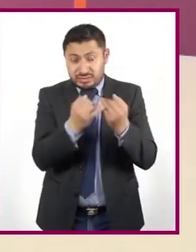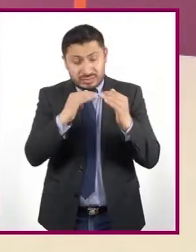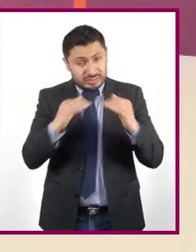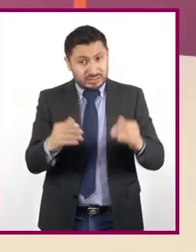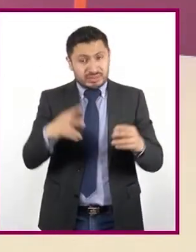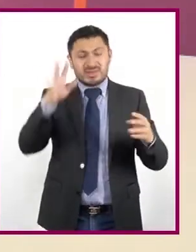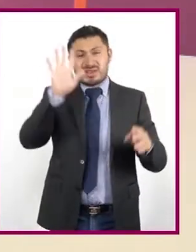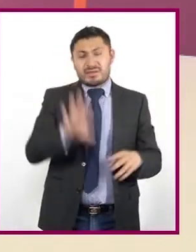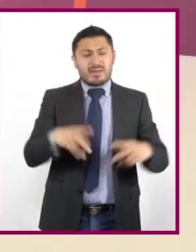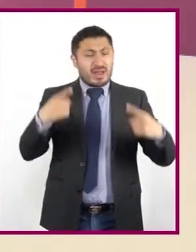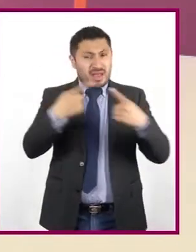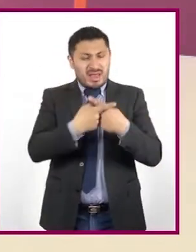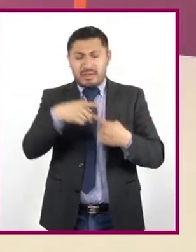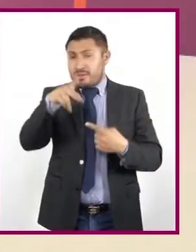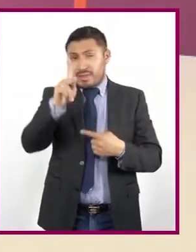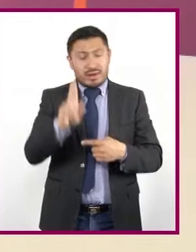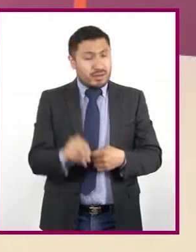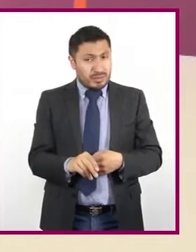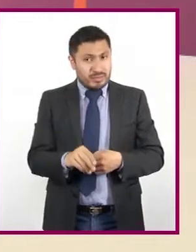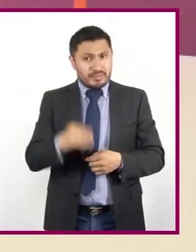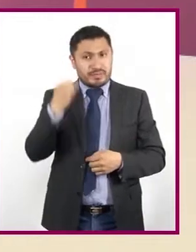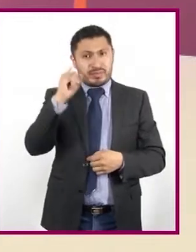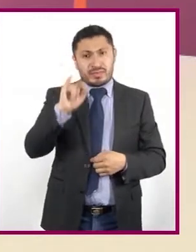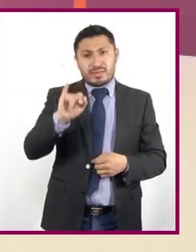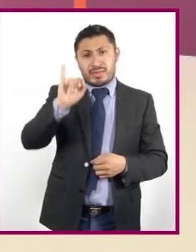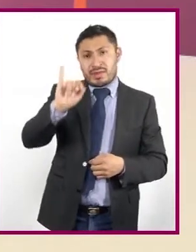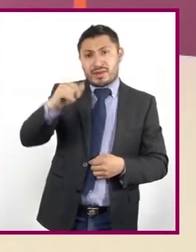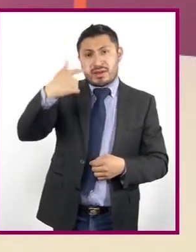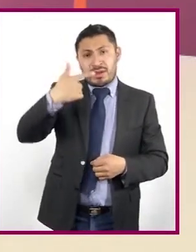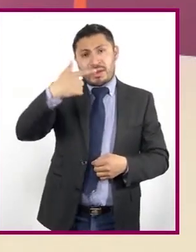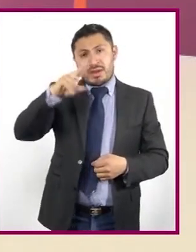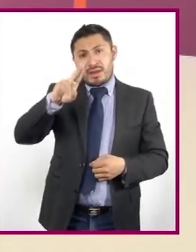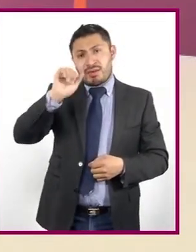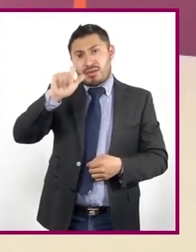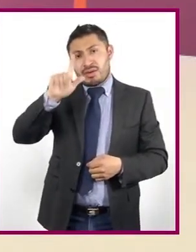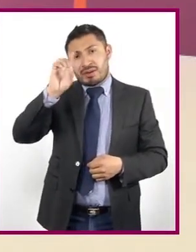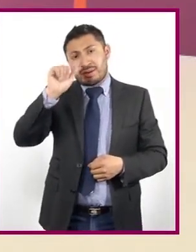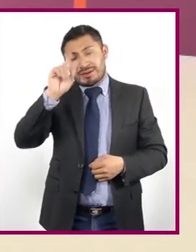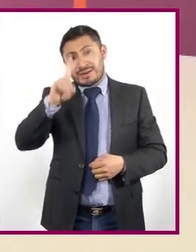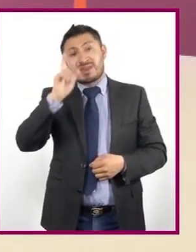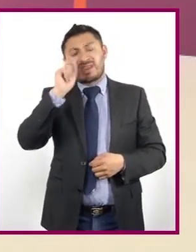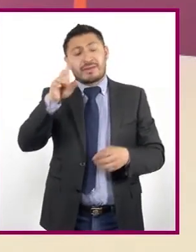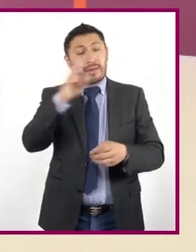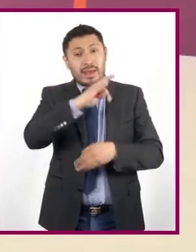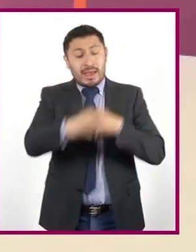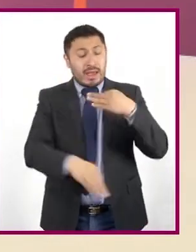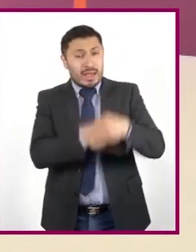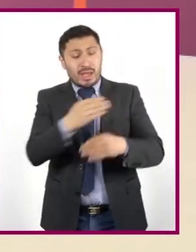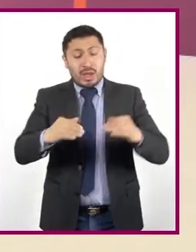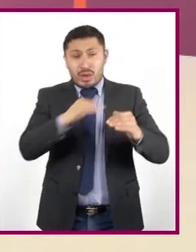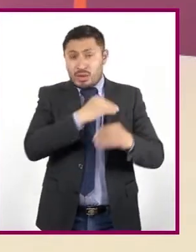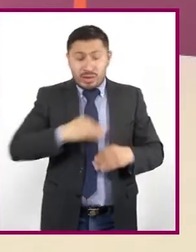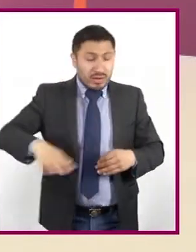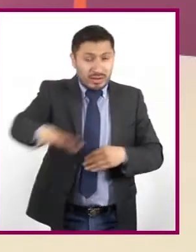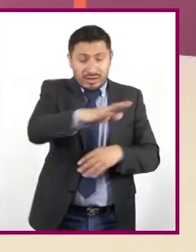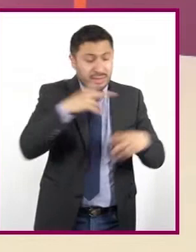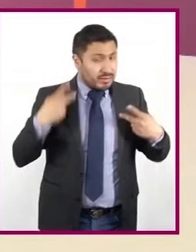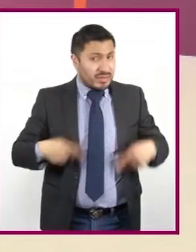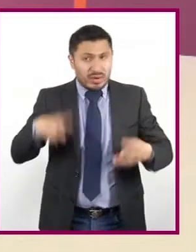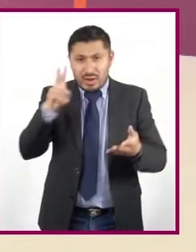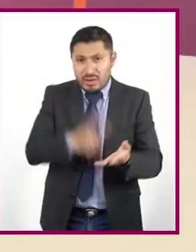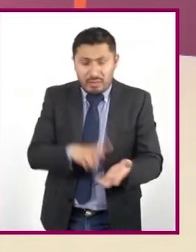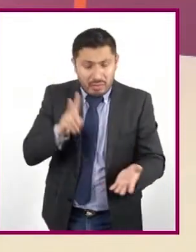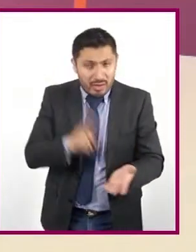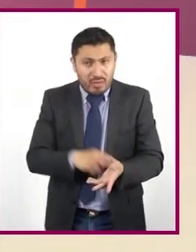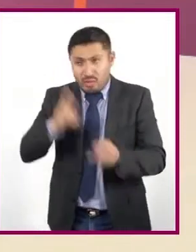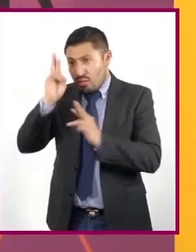es. La igualdad a la que aspiramos es una en la que todas las personas sean valoradas,